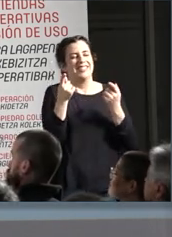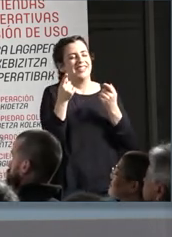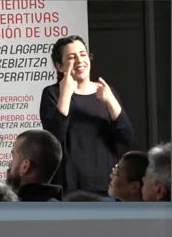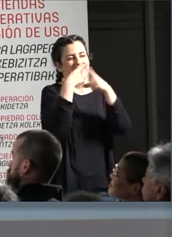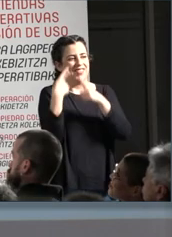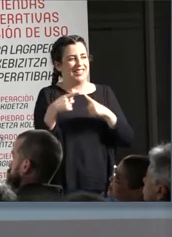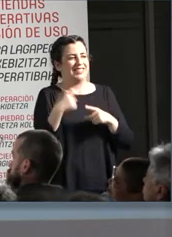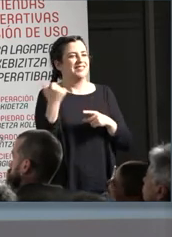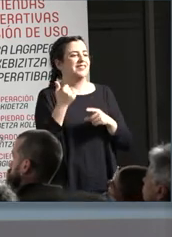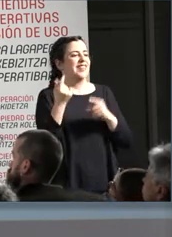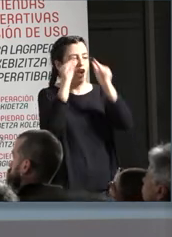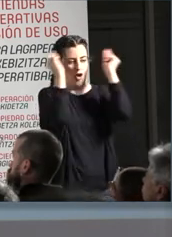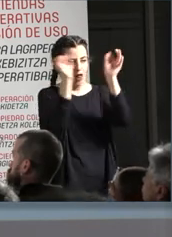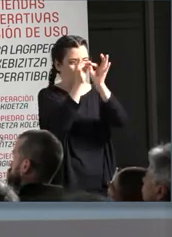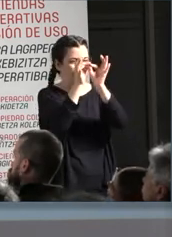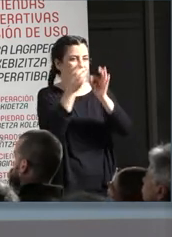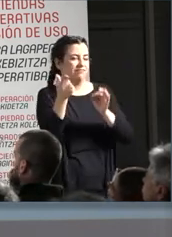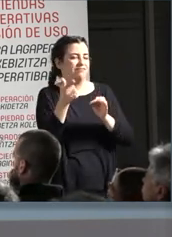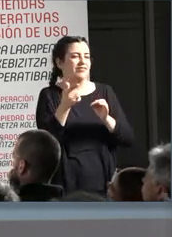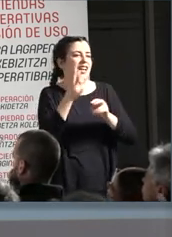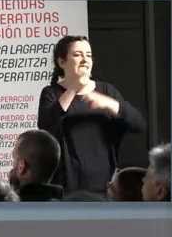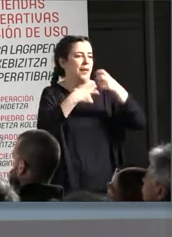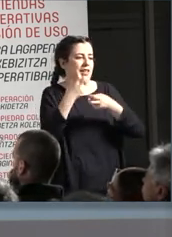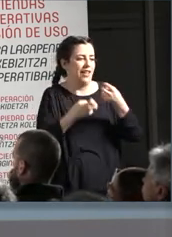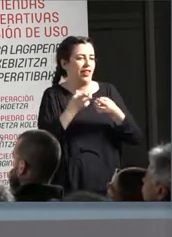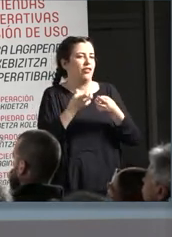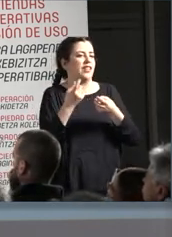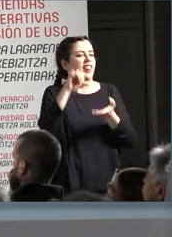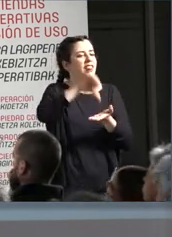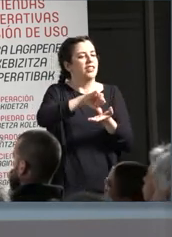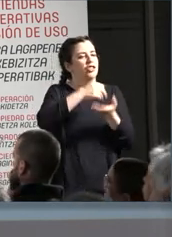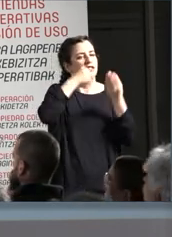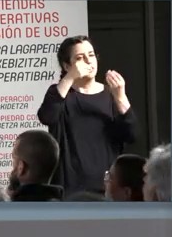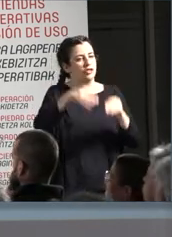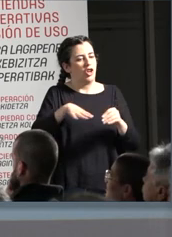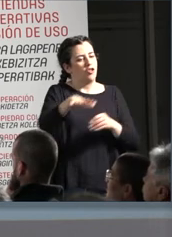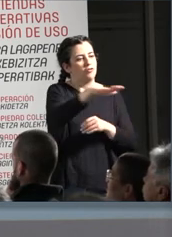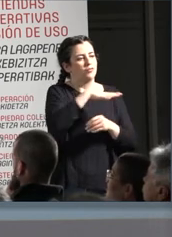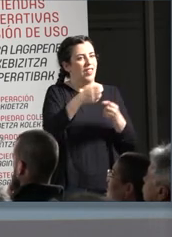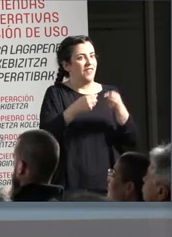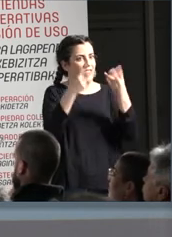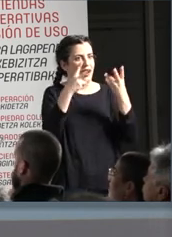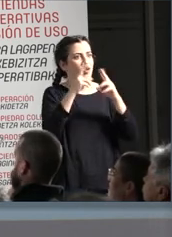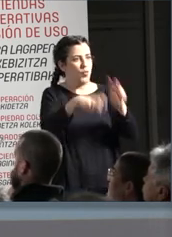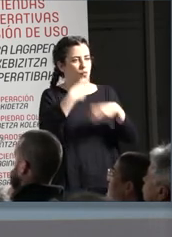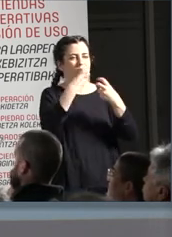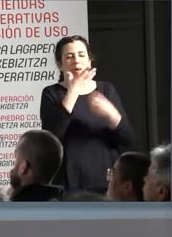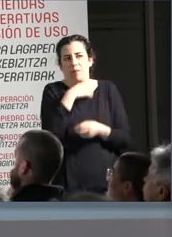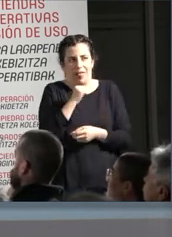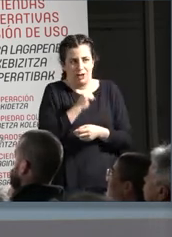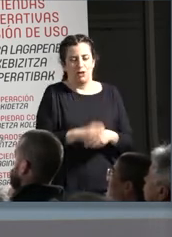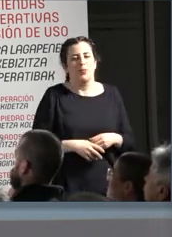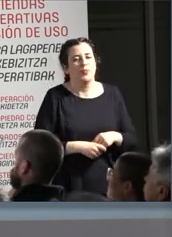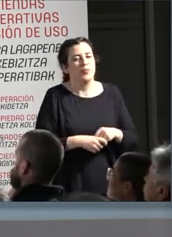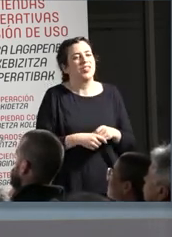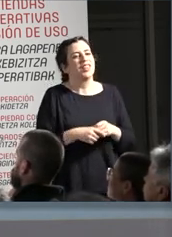Pax Córdoba, que es una rehabilitación del centro histórico de Córdoba, que ha quedado precioso.